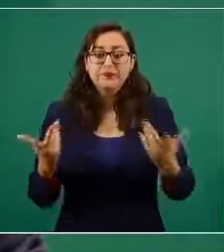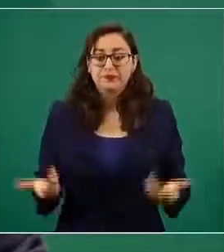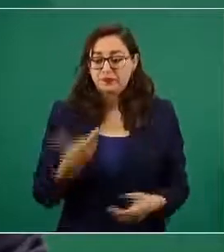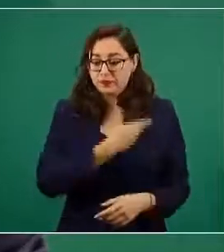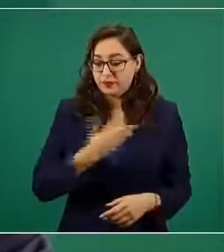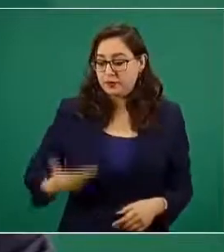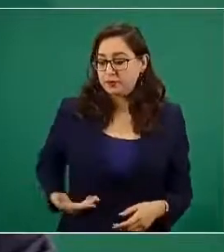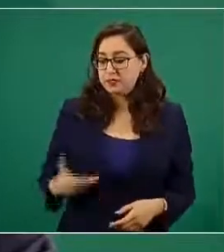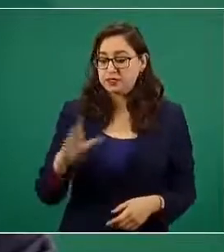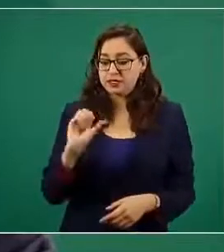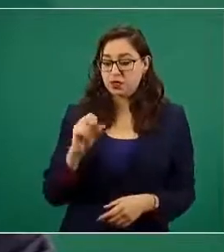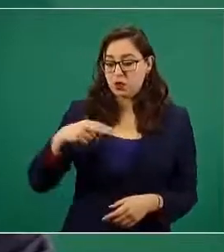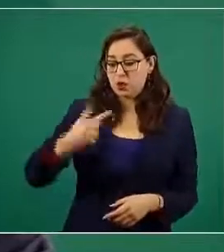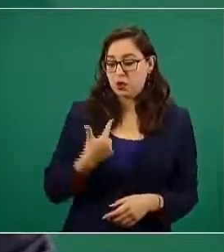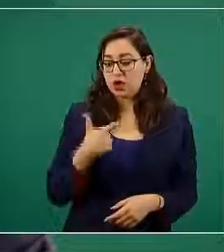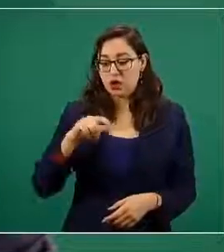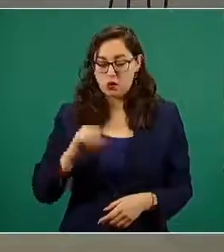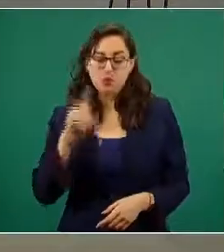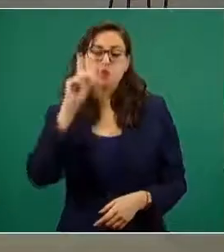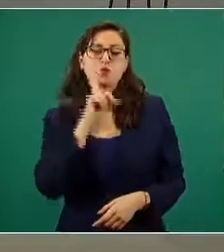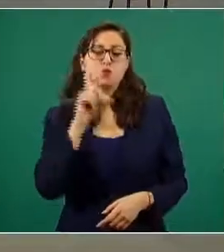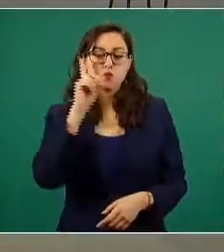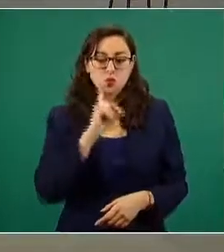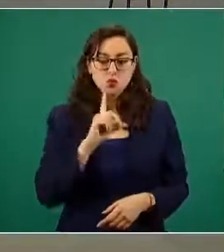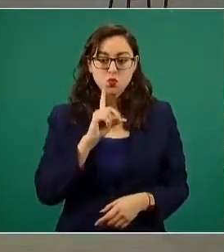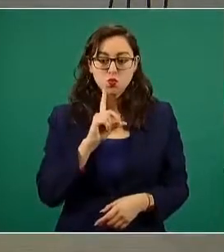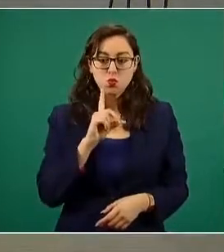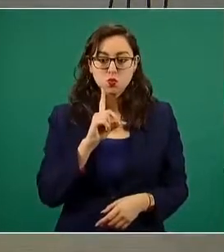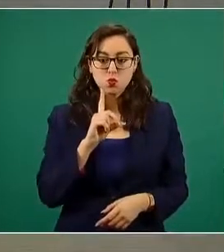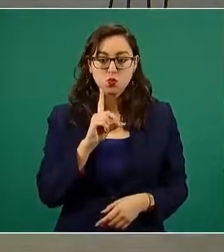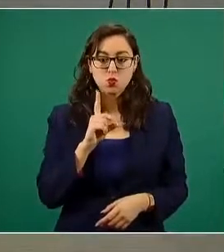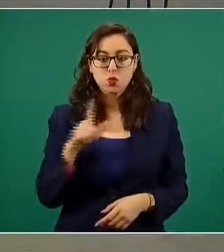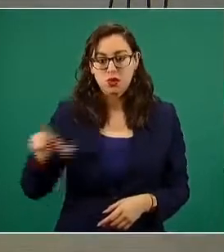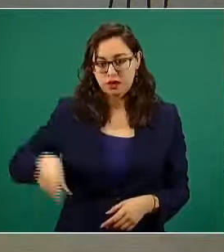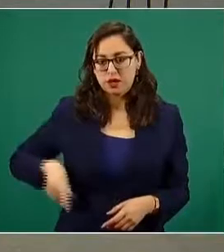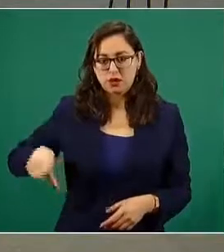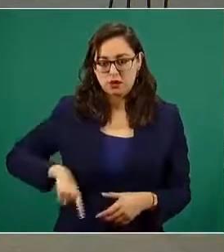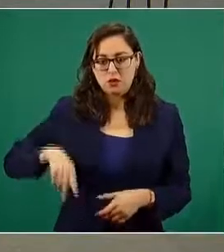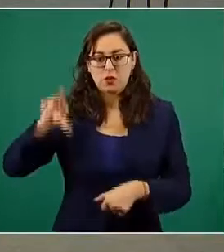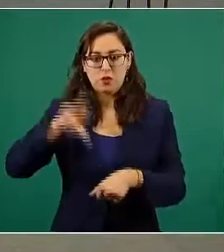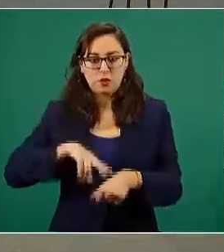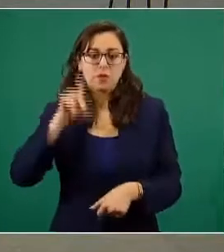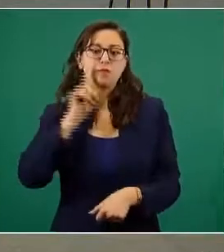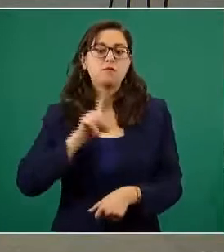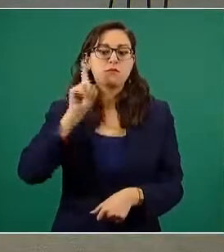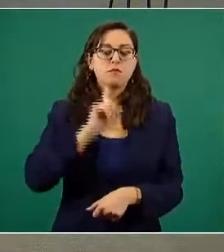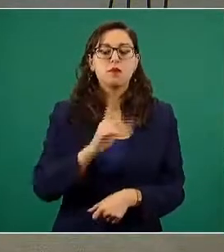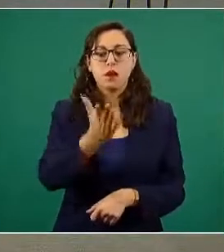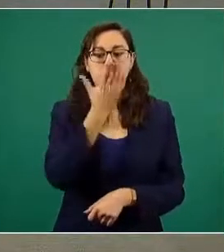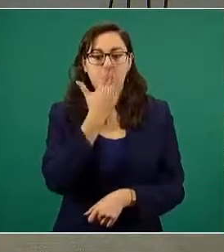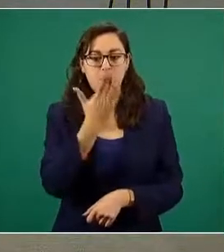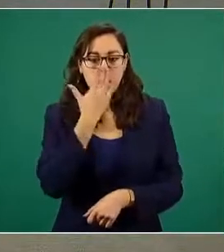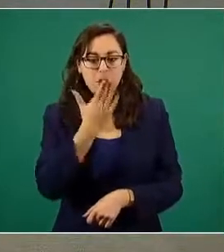CONAGO, la presidenta de CONAGO, actualmente la gobernadora de Sonora, y el